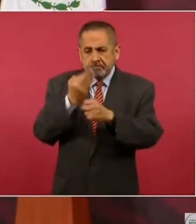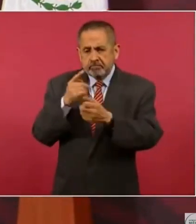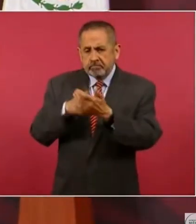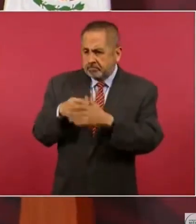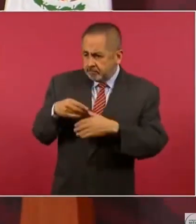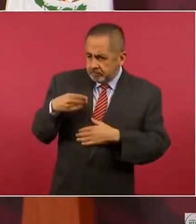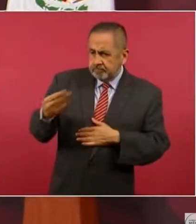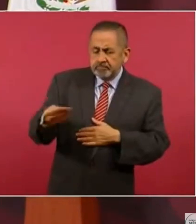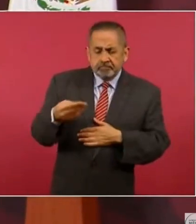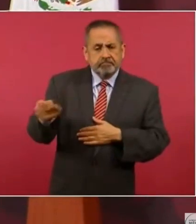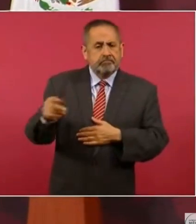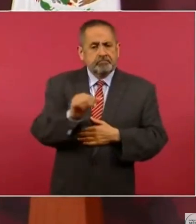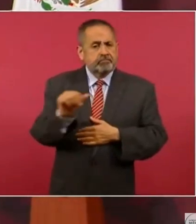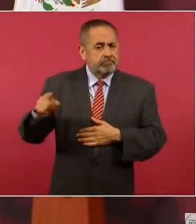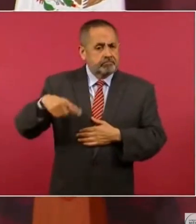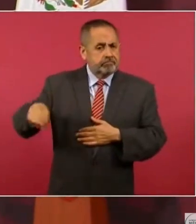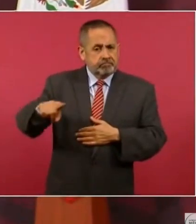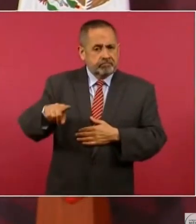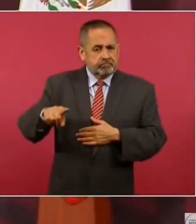que